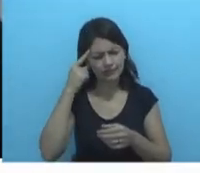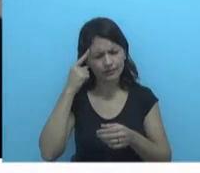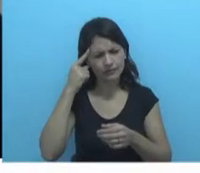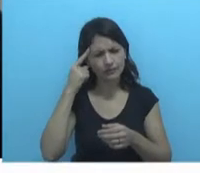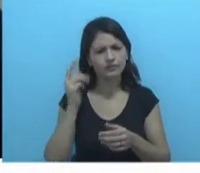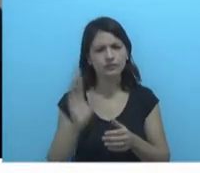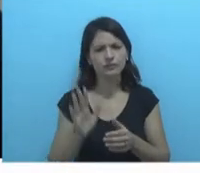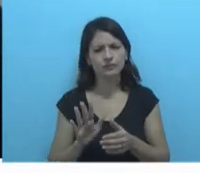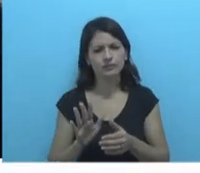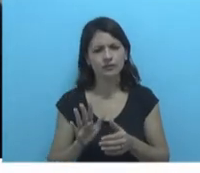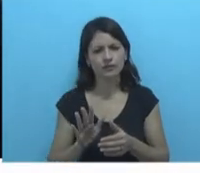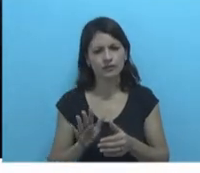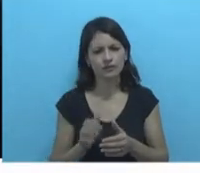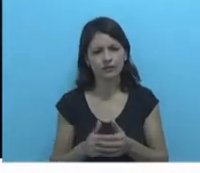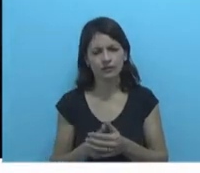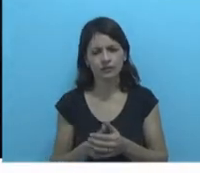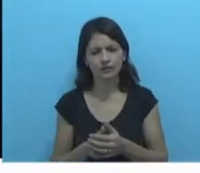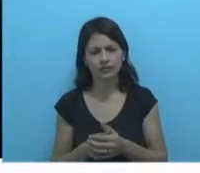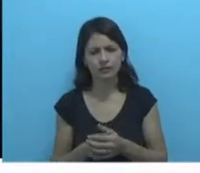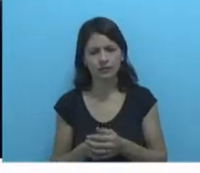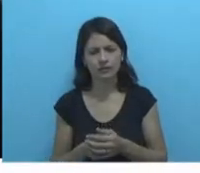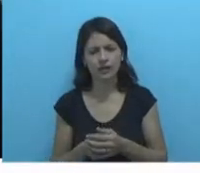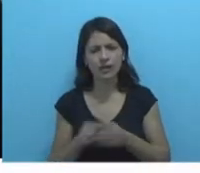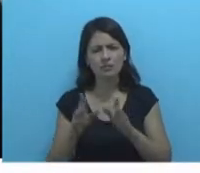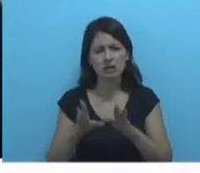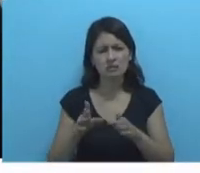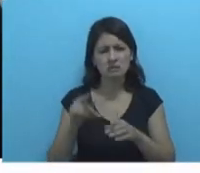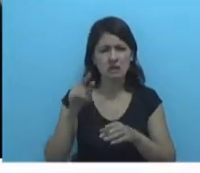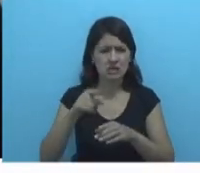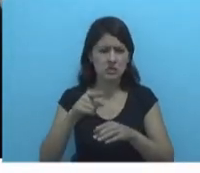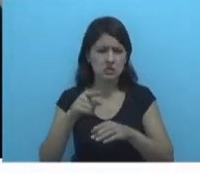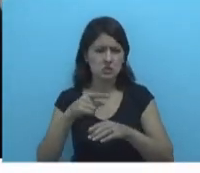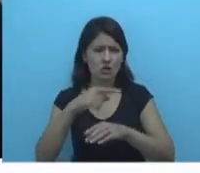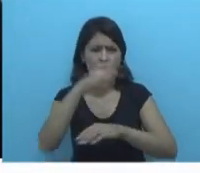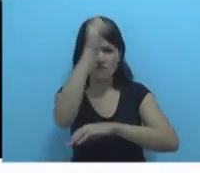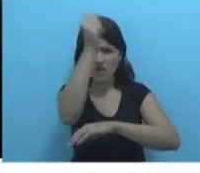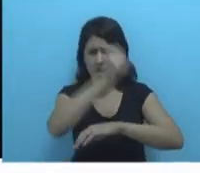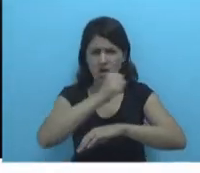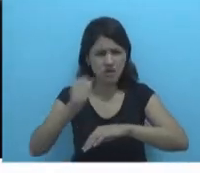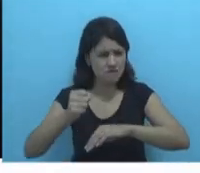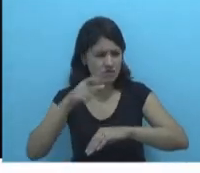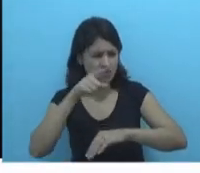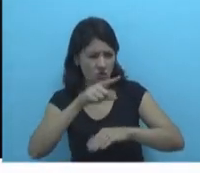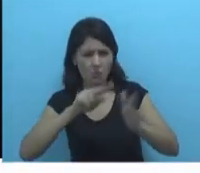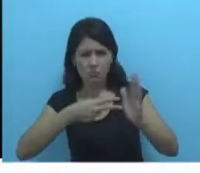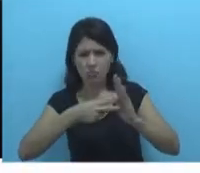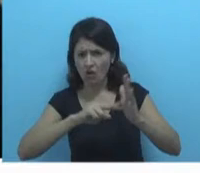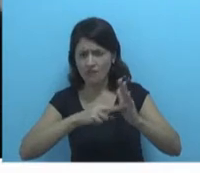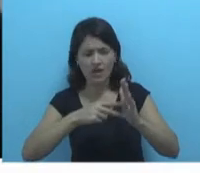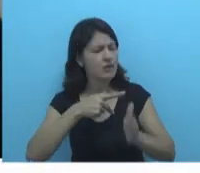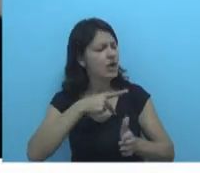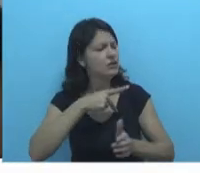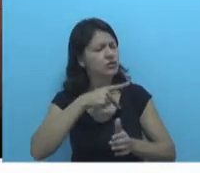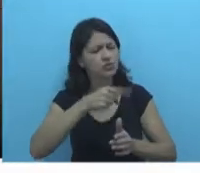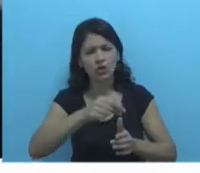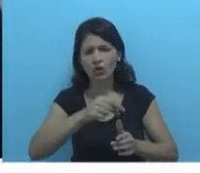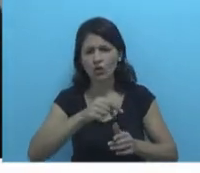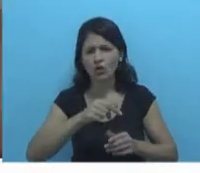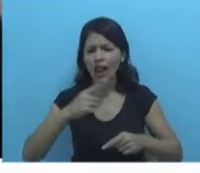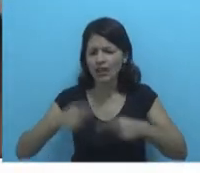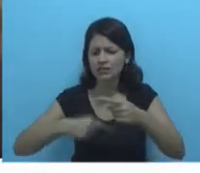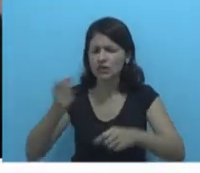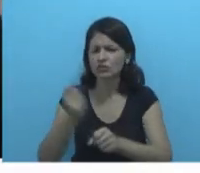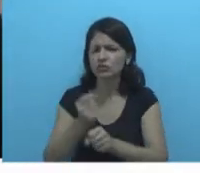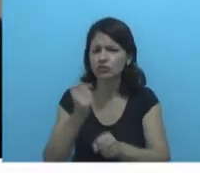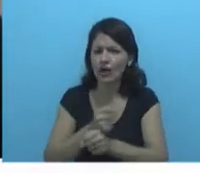frigoríficos va a correr algún tipo de peligro. No. Tiene que estar metido en el mercado interno. El desarrollo del